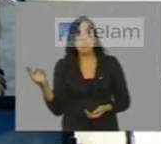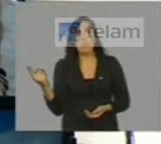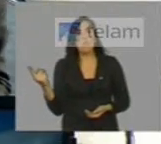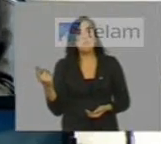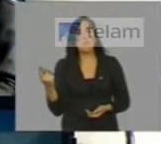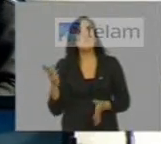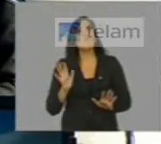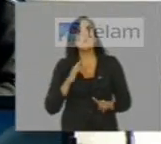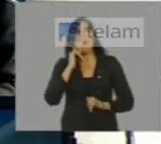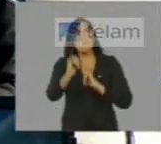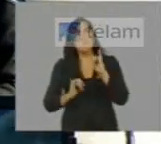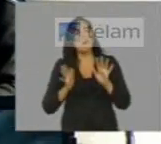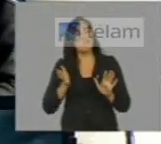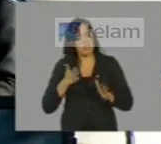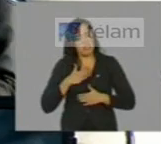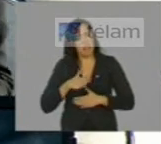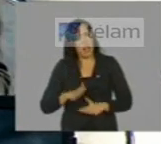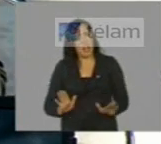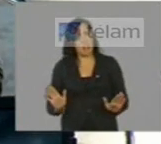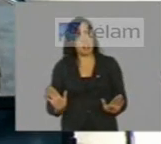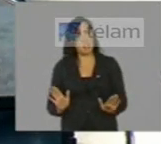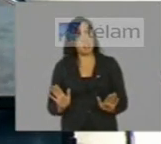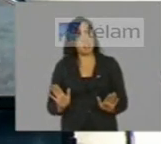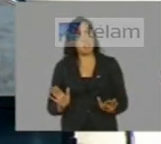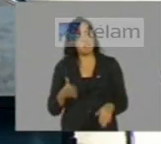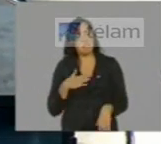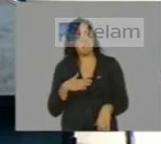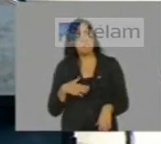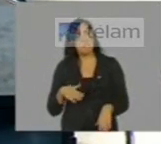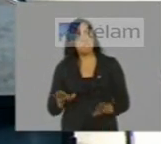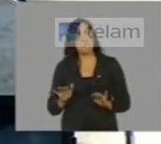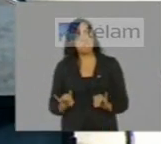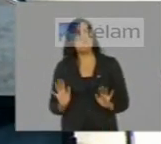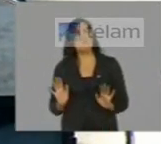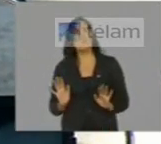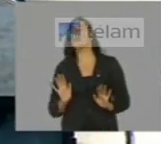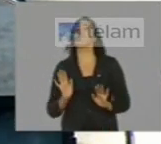con mucha tranquilidad, con mucha serenidad, porque hemos hecho mucho.